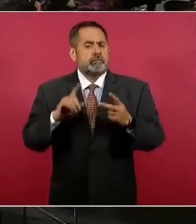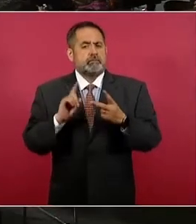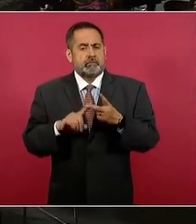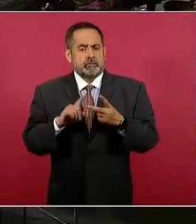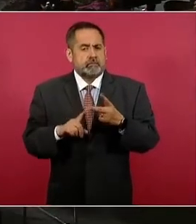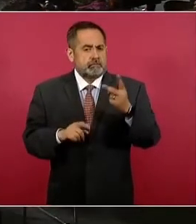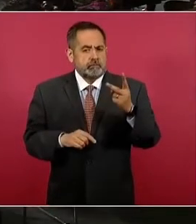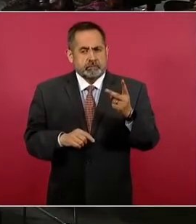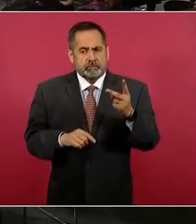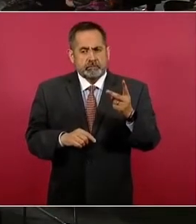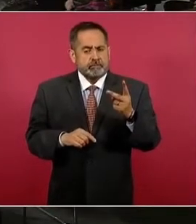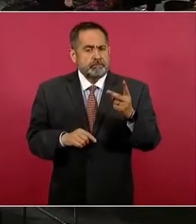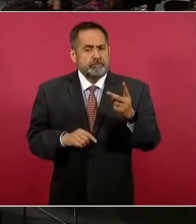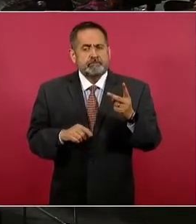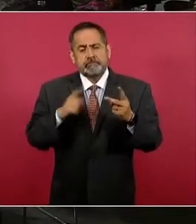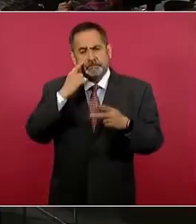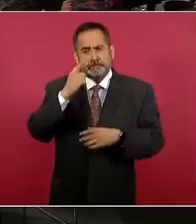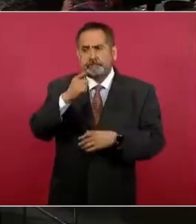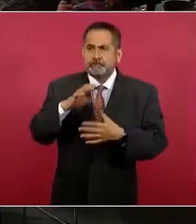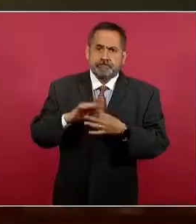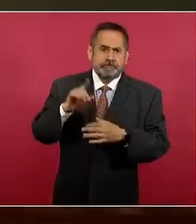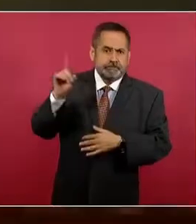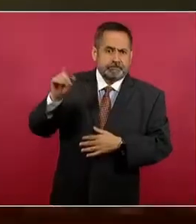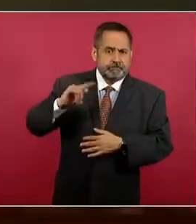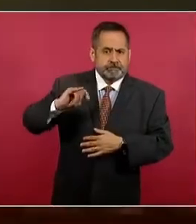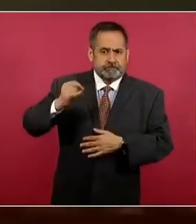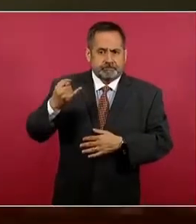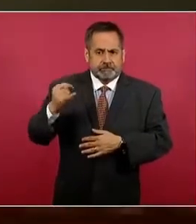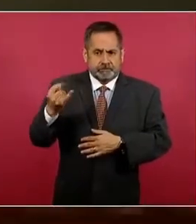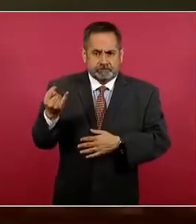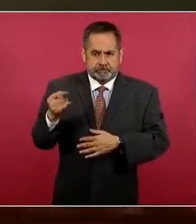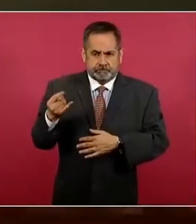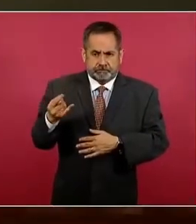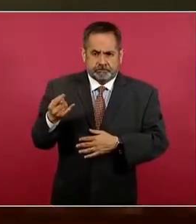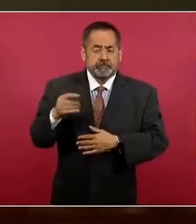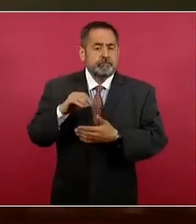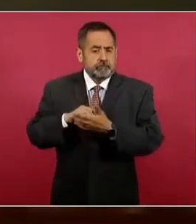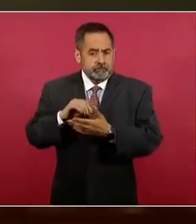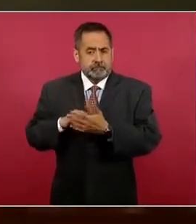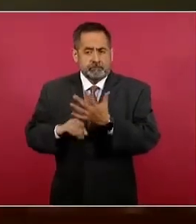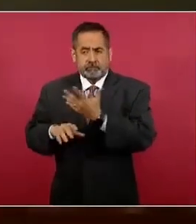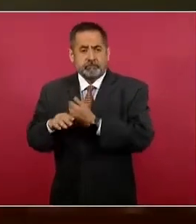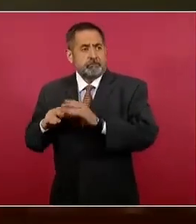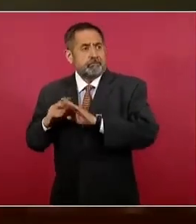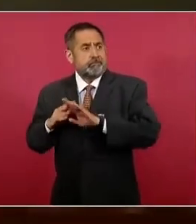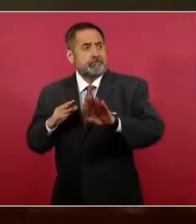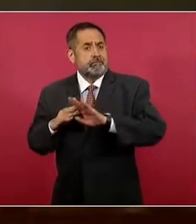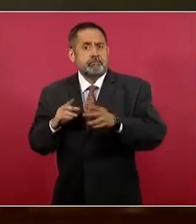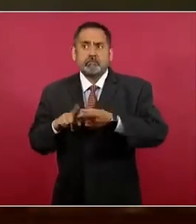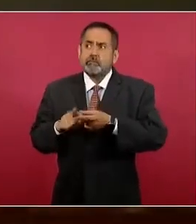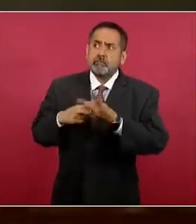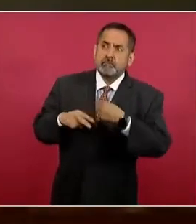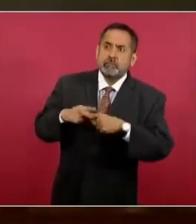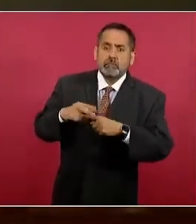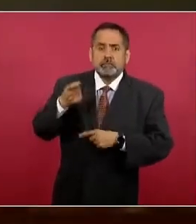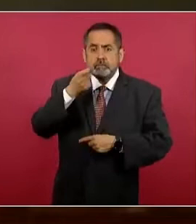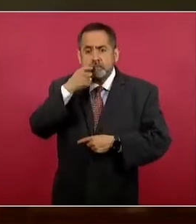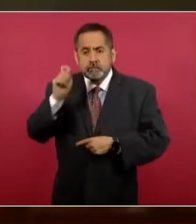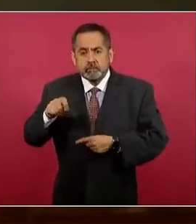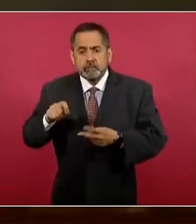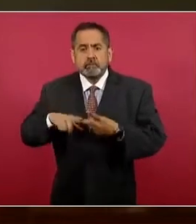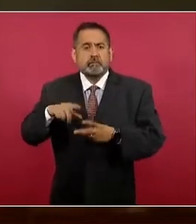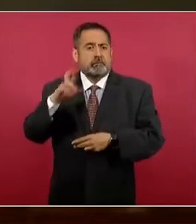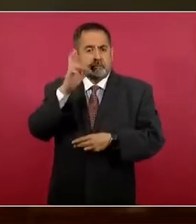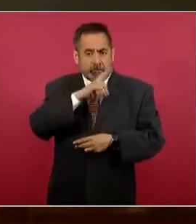pregunta, fíjese que en Tijuana se siguen llegando migrantes de Ucrania y de Rusia. Ahorita están en un